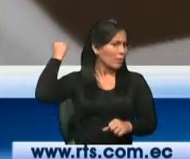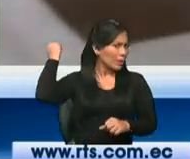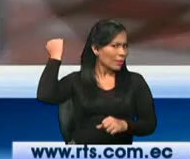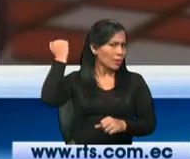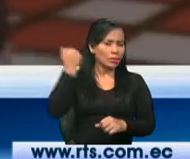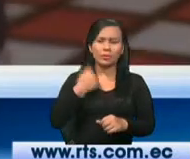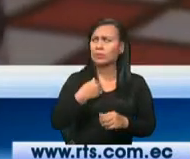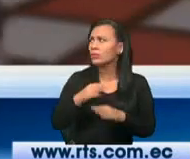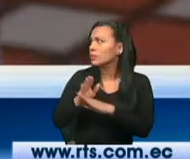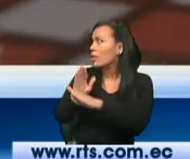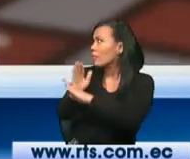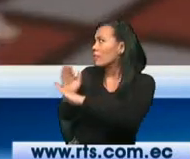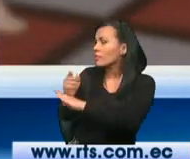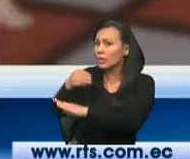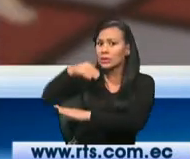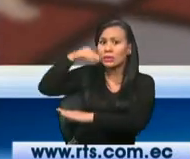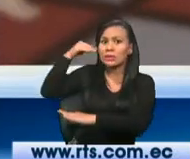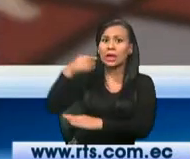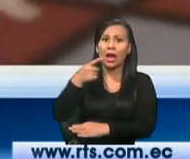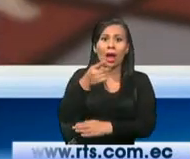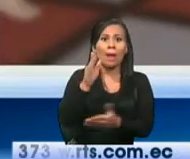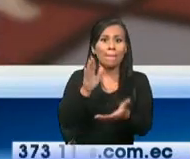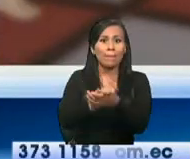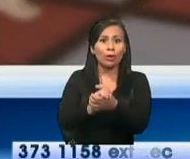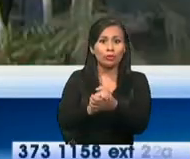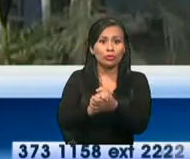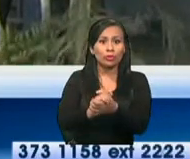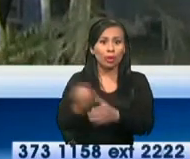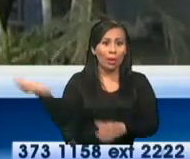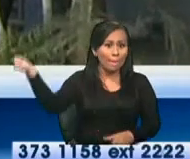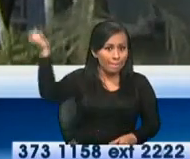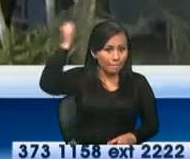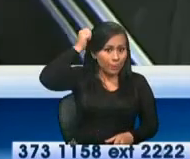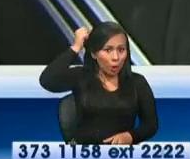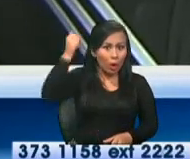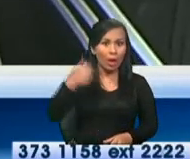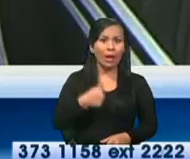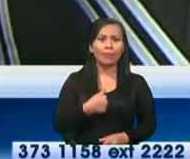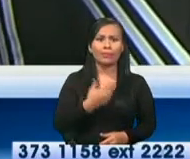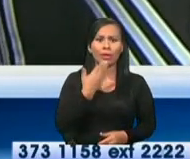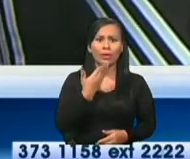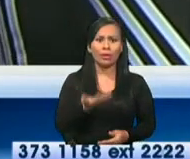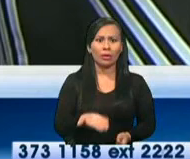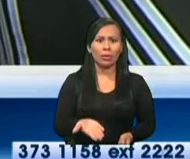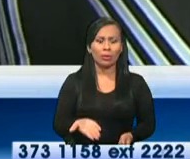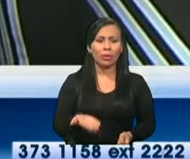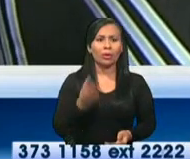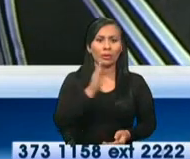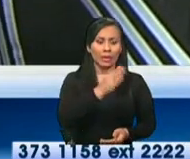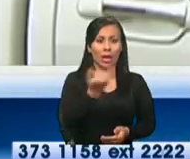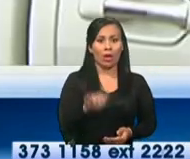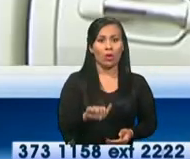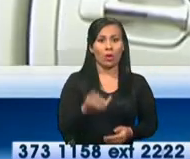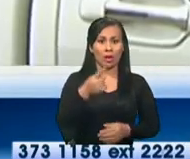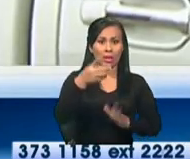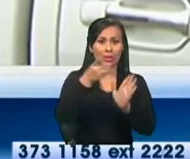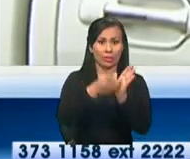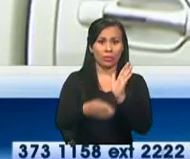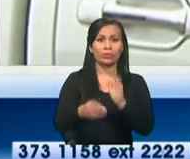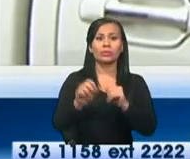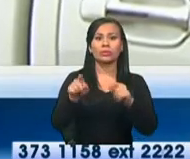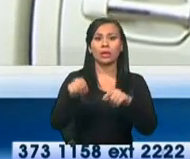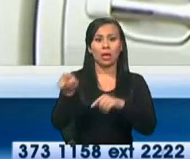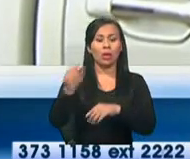que yo me intento defender, el marido viene y me da un puñetazo así. En playa se abrió instrucción fiscal contra la acusada y su esposo. Ella está